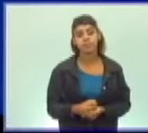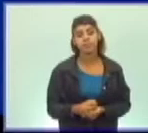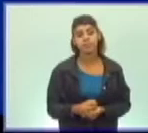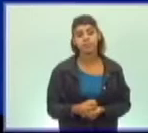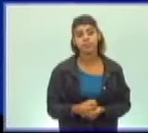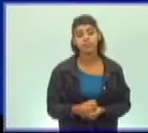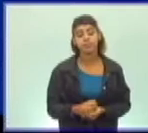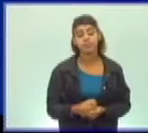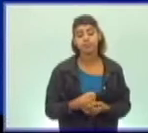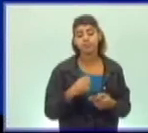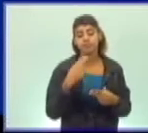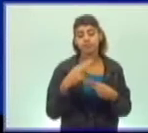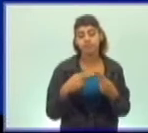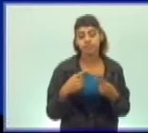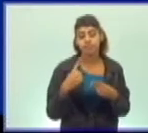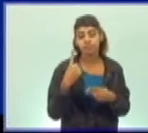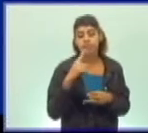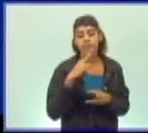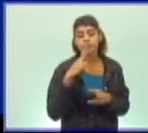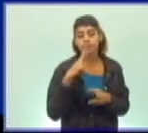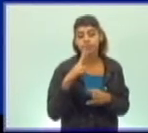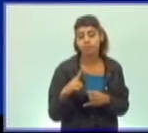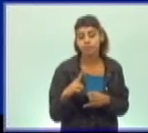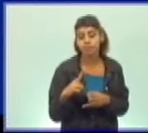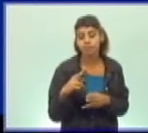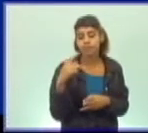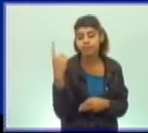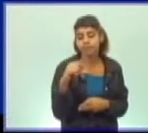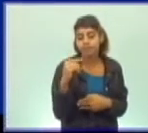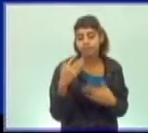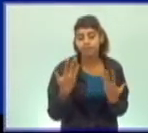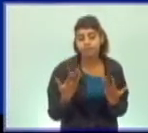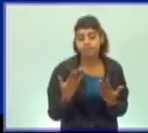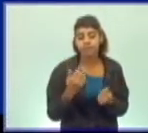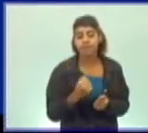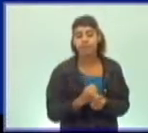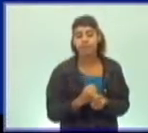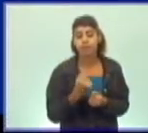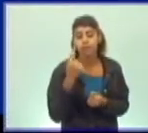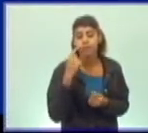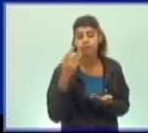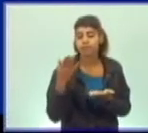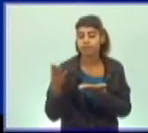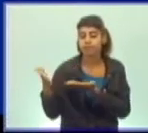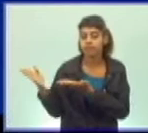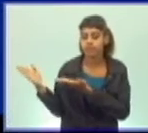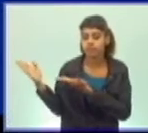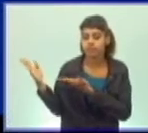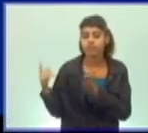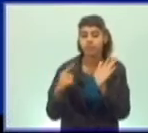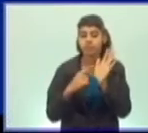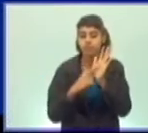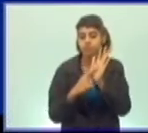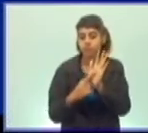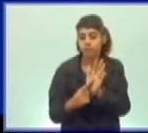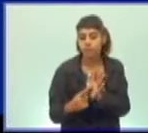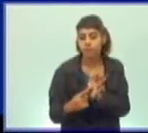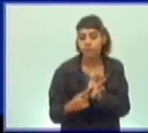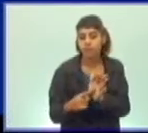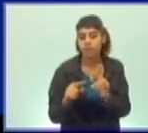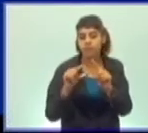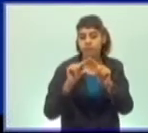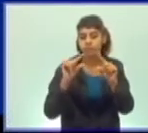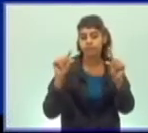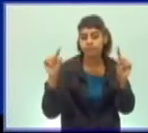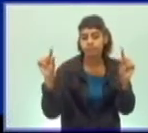Entonces pasemos a analizar la respuesta de este ejercicio. Veamos lo siguiente, les muestro nuevamente el fragmento